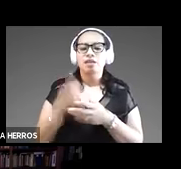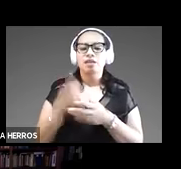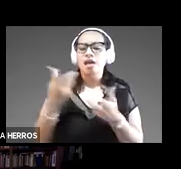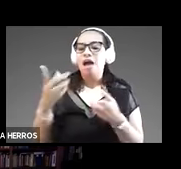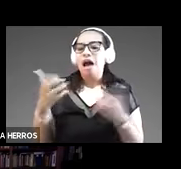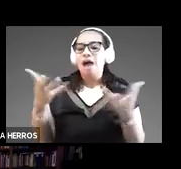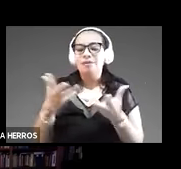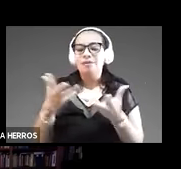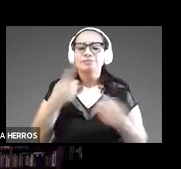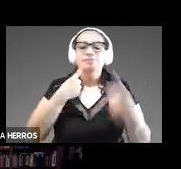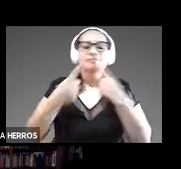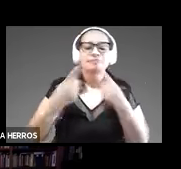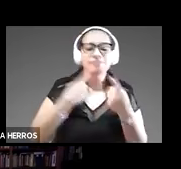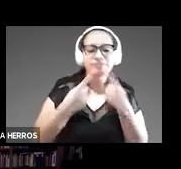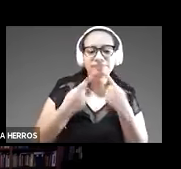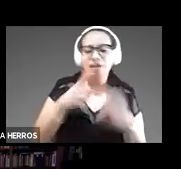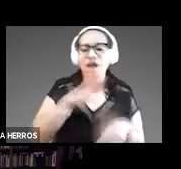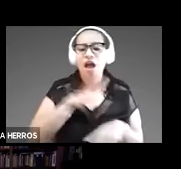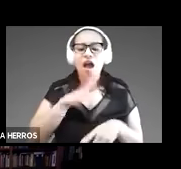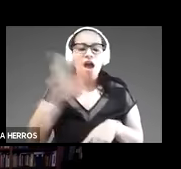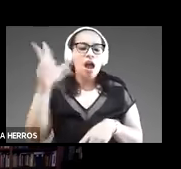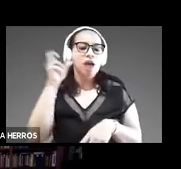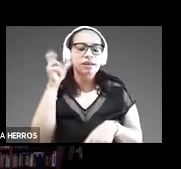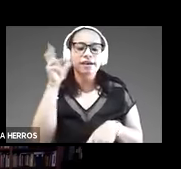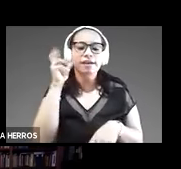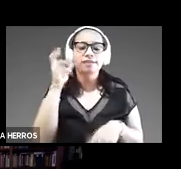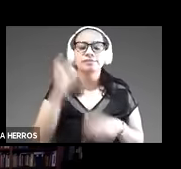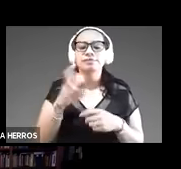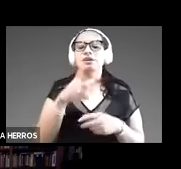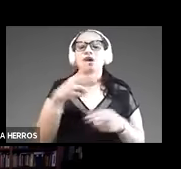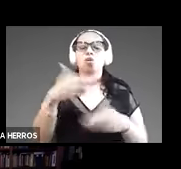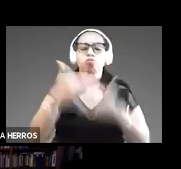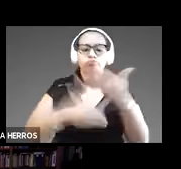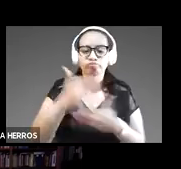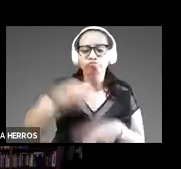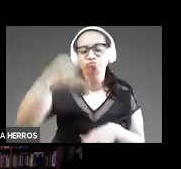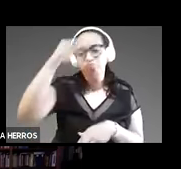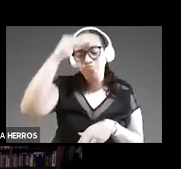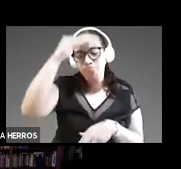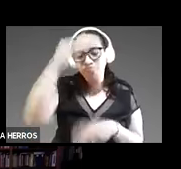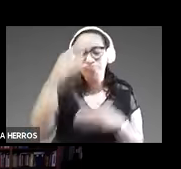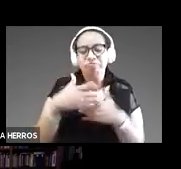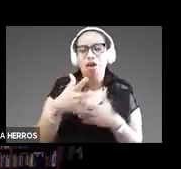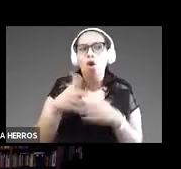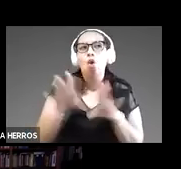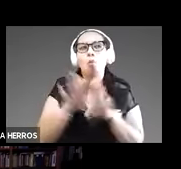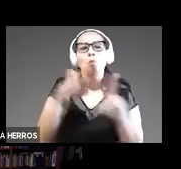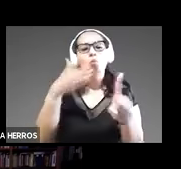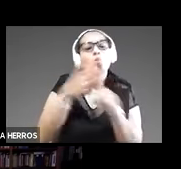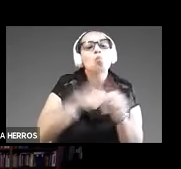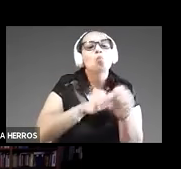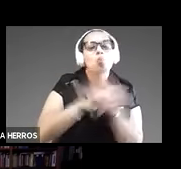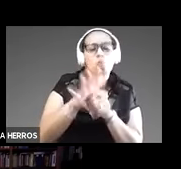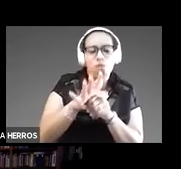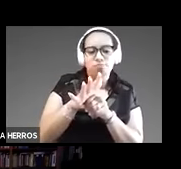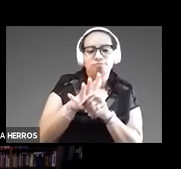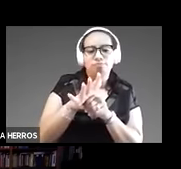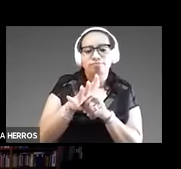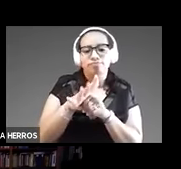verdadero diálogo donde hay una escucha activa y hay un proceso reflexivo activo, muy en el sentido como muy de Giddens,